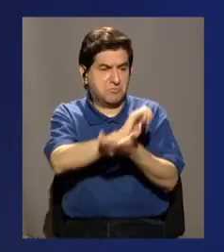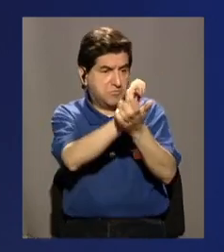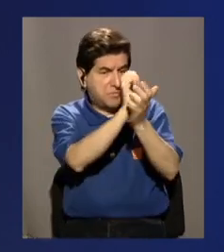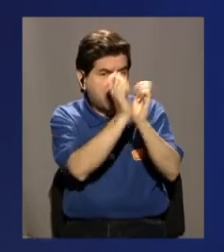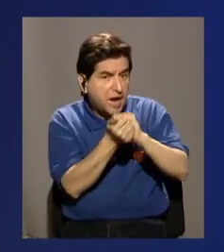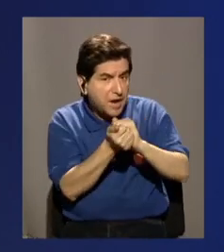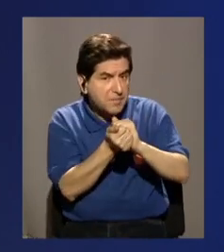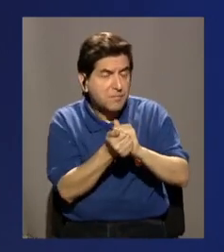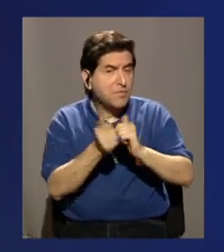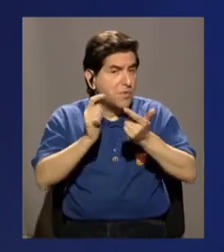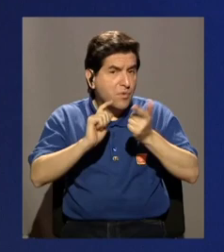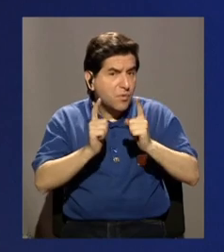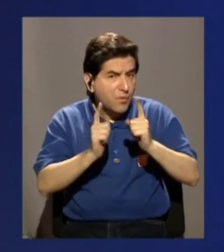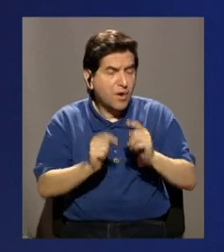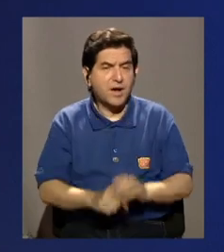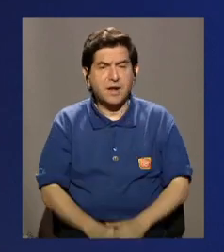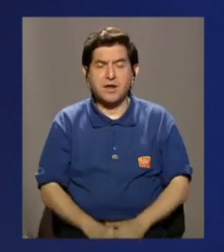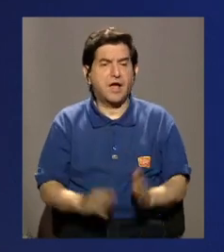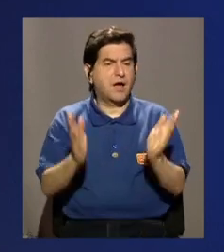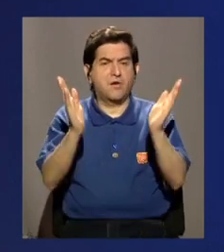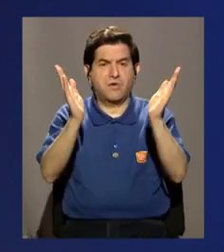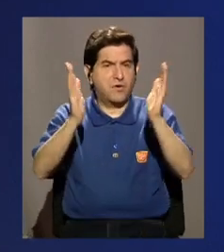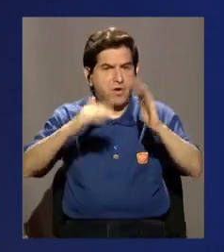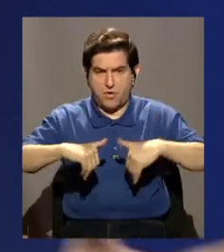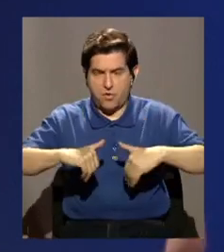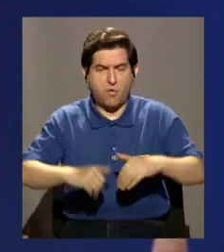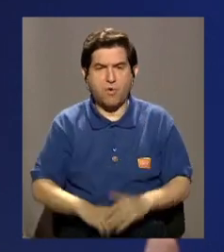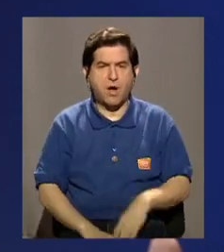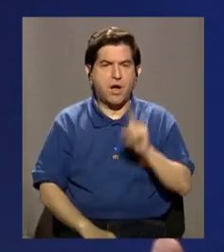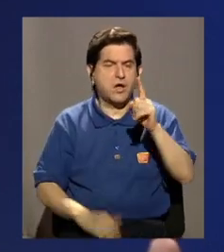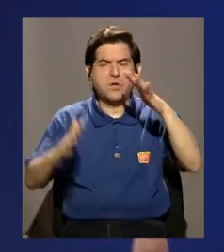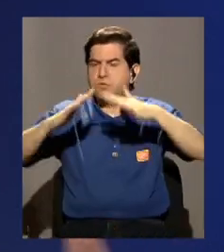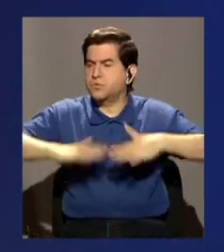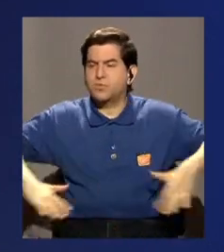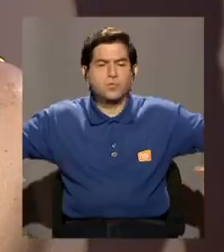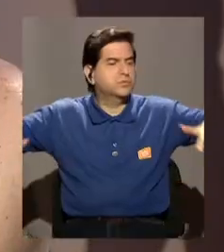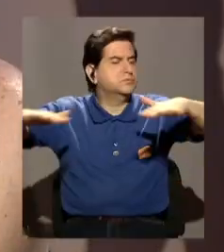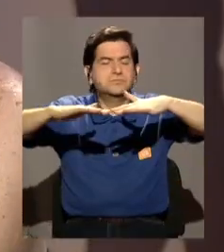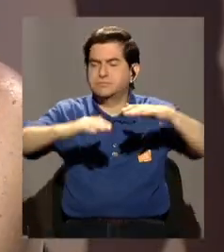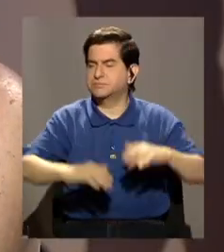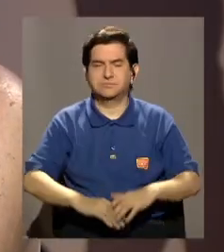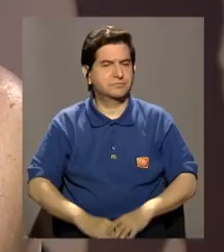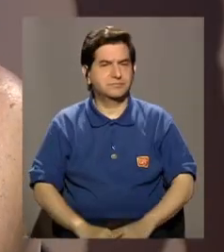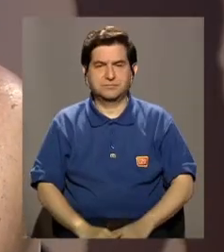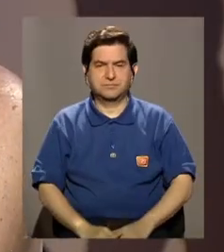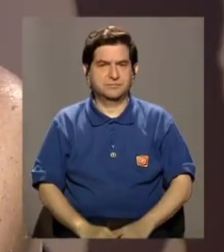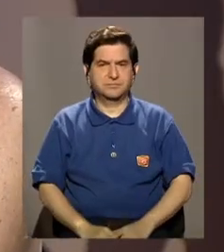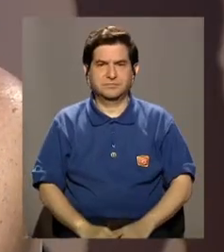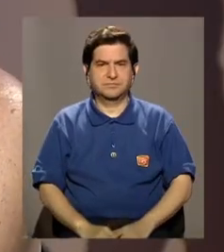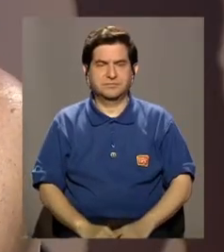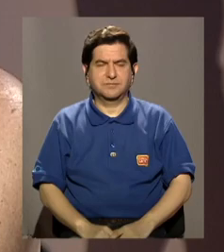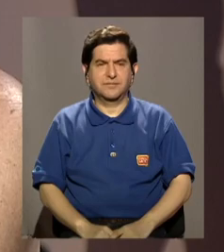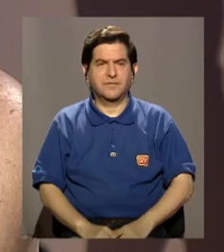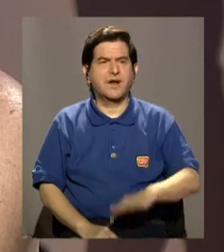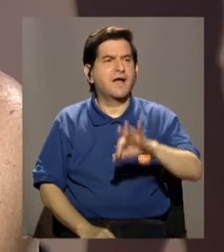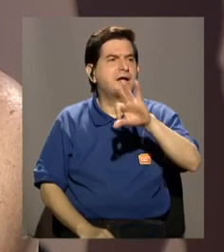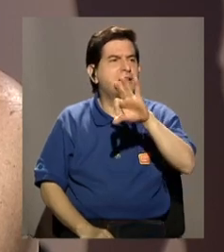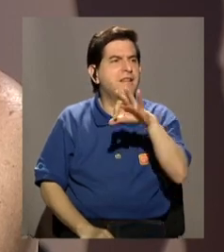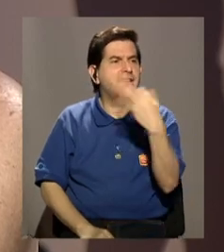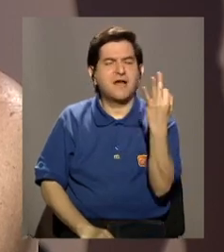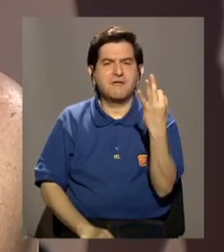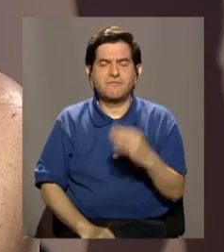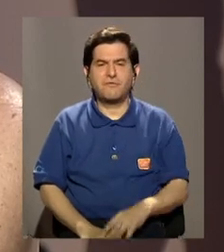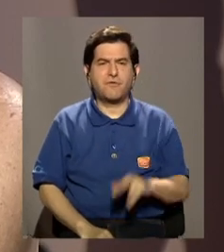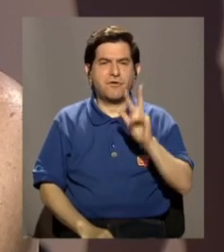es no existencia en este caso de una escenografía y de la xi de la forma en que las